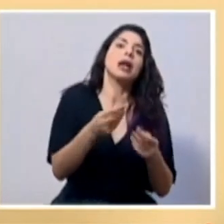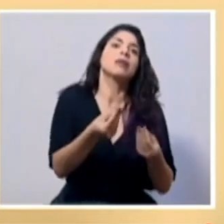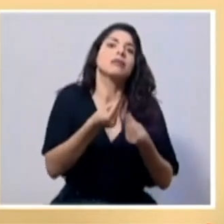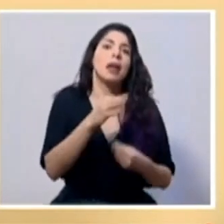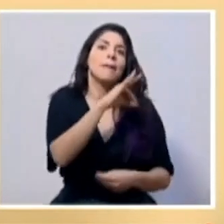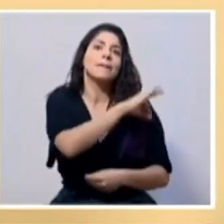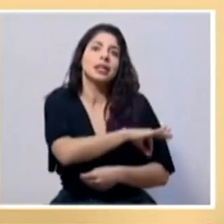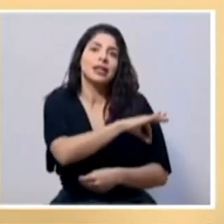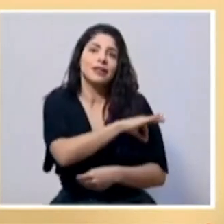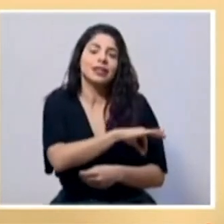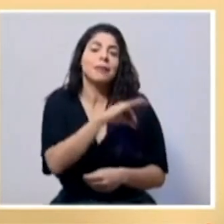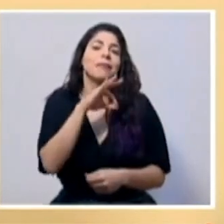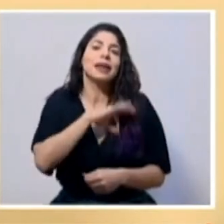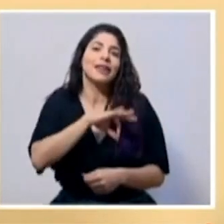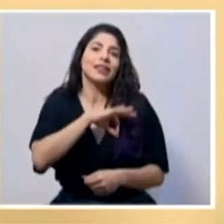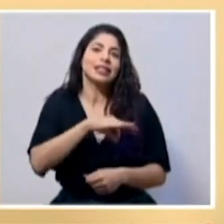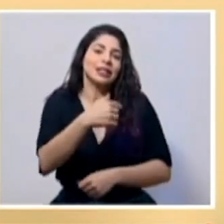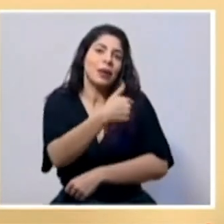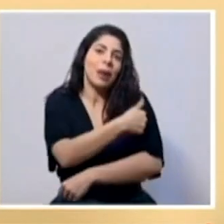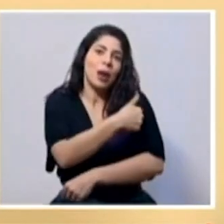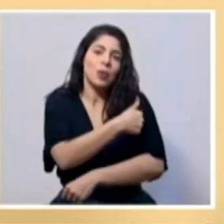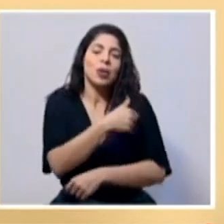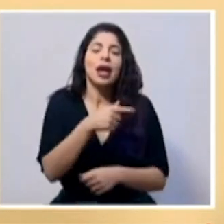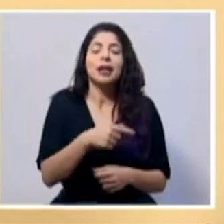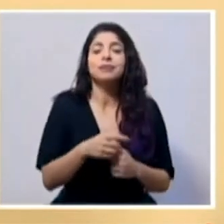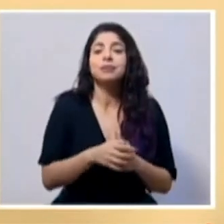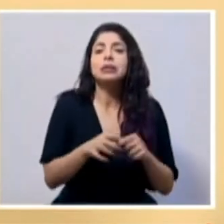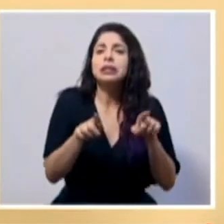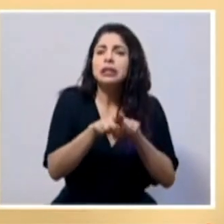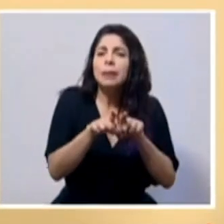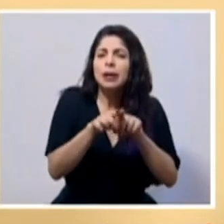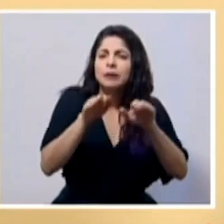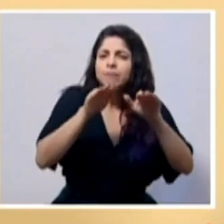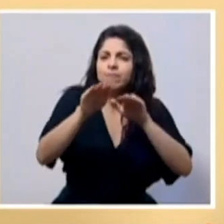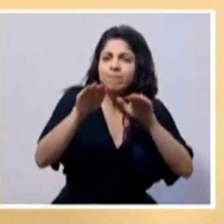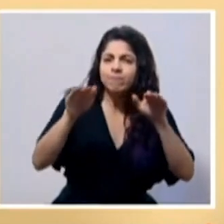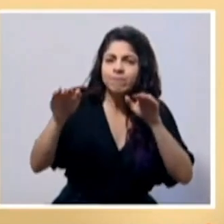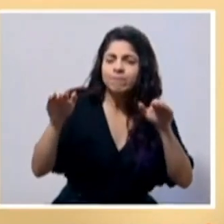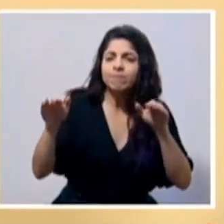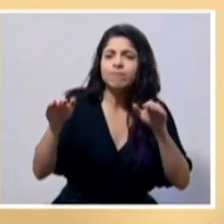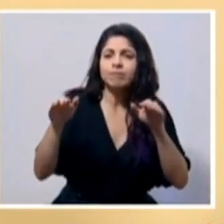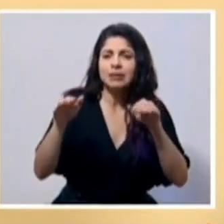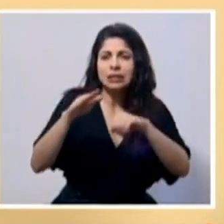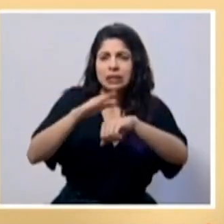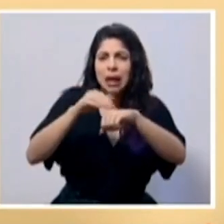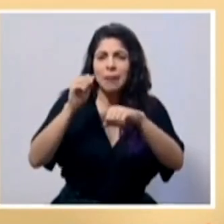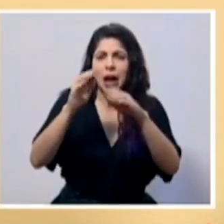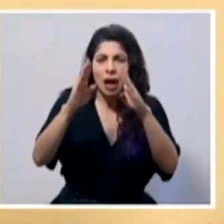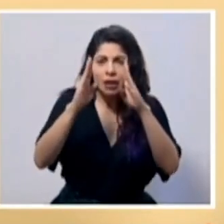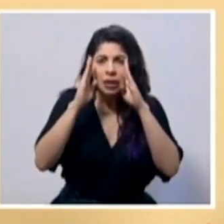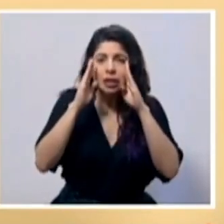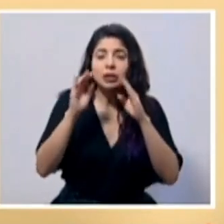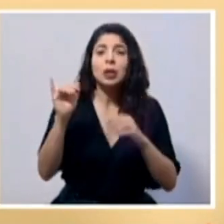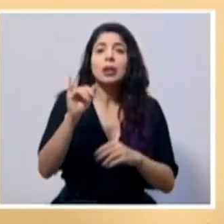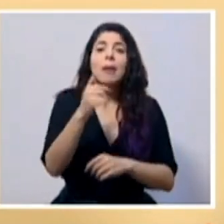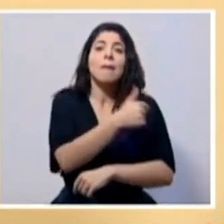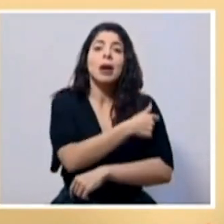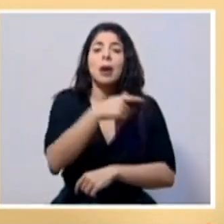siempre va a estar a favor de la vacunación. Y un llamado también especial para todo lo que es la vacunación del papiloma